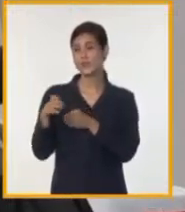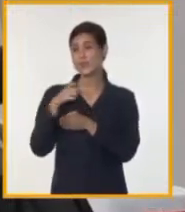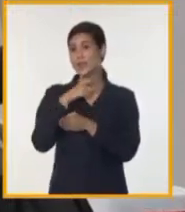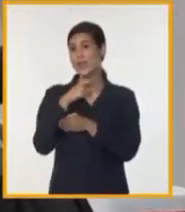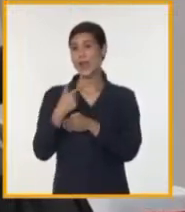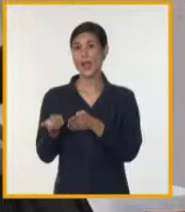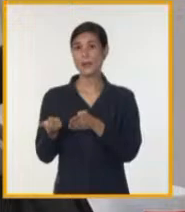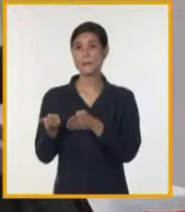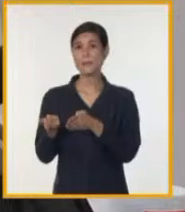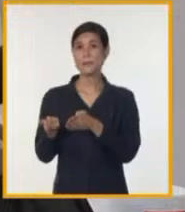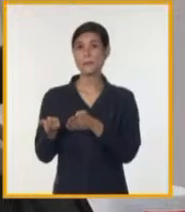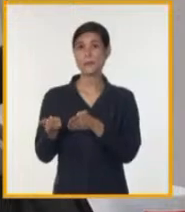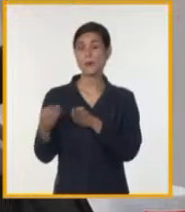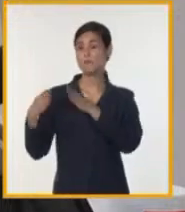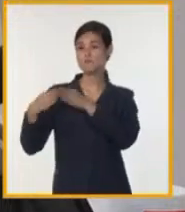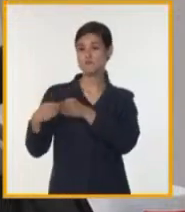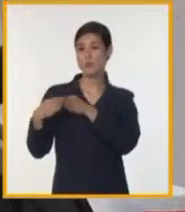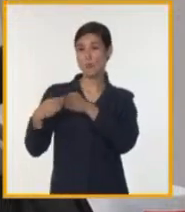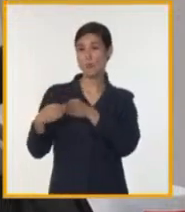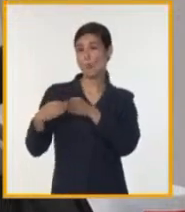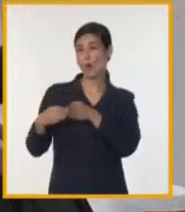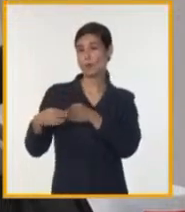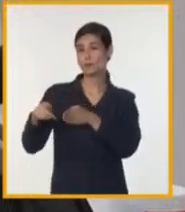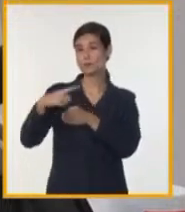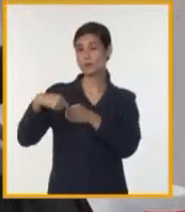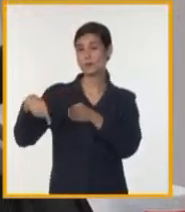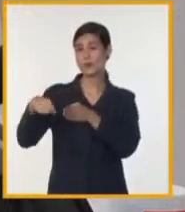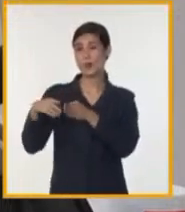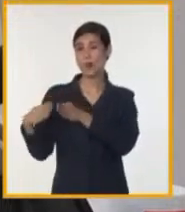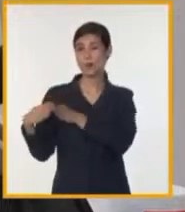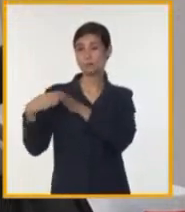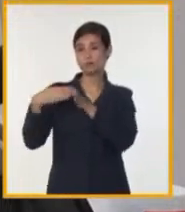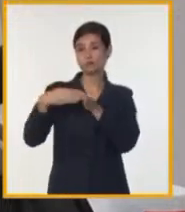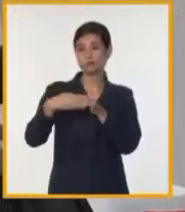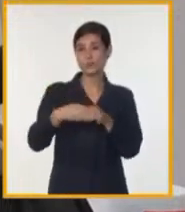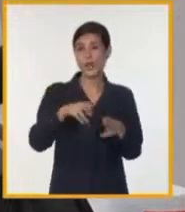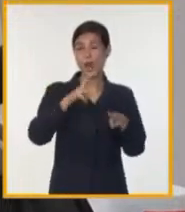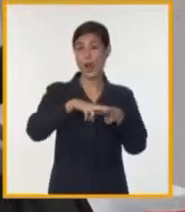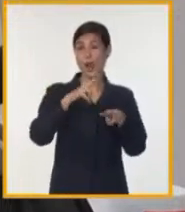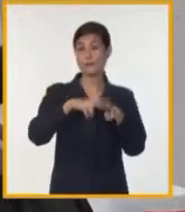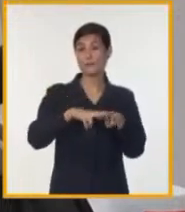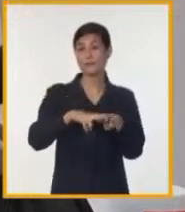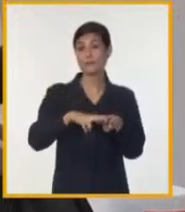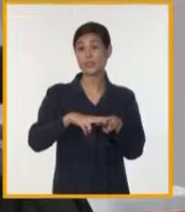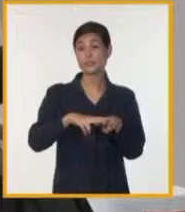El ferry de catamarán, que es contra La Habana, y hay 2 rutas que trabajan